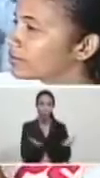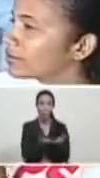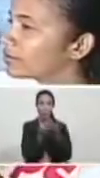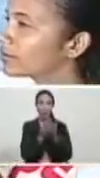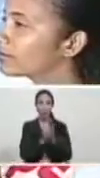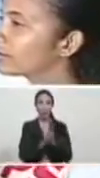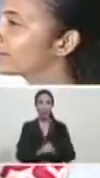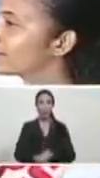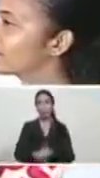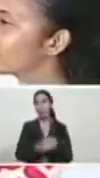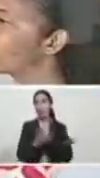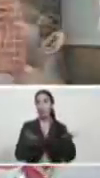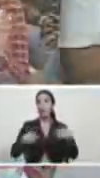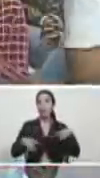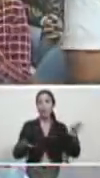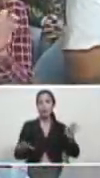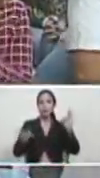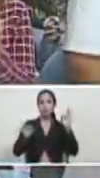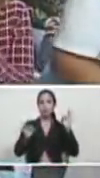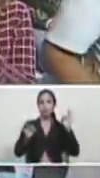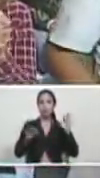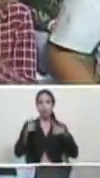Miren el afiche que me trajeron ellos.